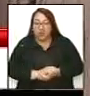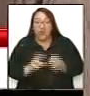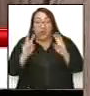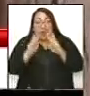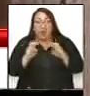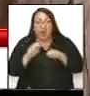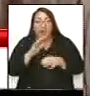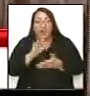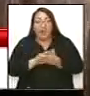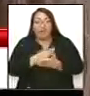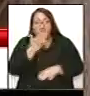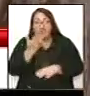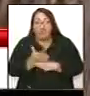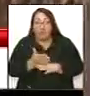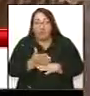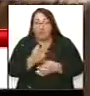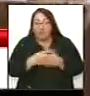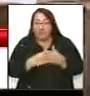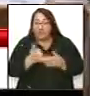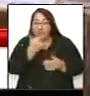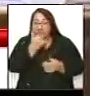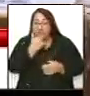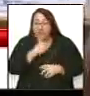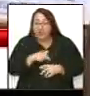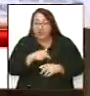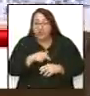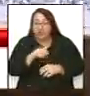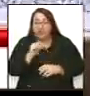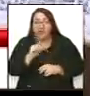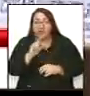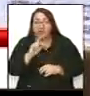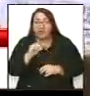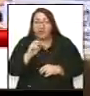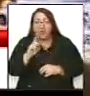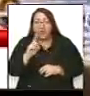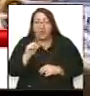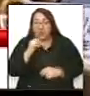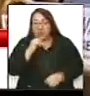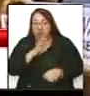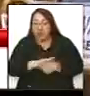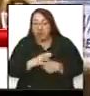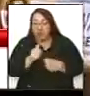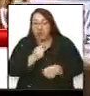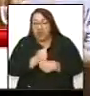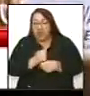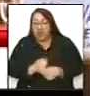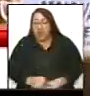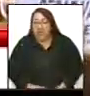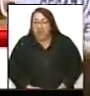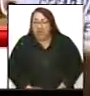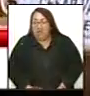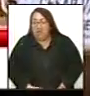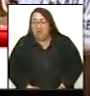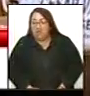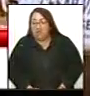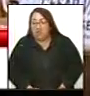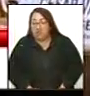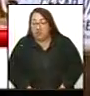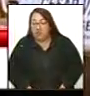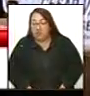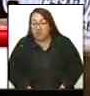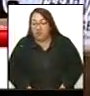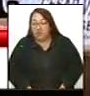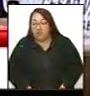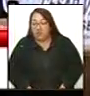investigar las presuntas irregularidades que se habrían realizado en la SUNEDU a fin de garantizar el cumplimiento eficaz y eficiente de las funciones de la SUNEDU para